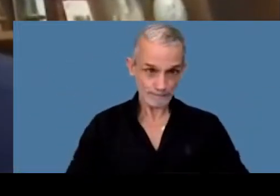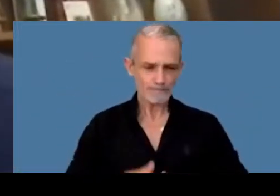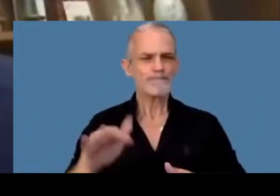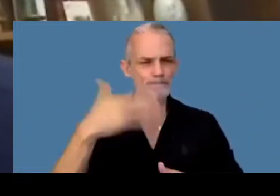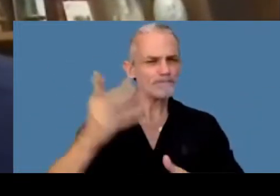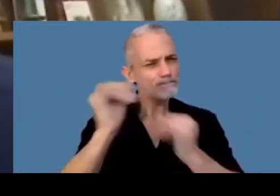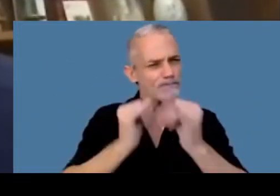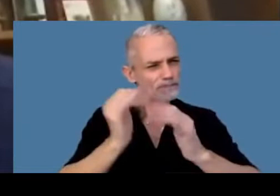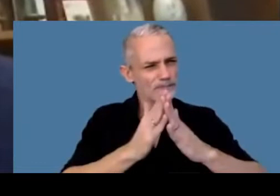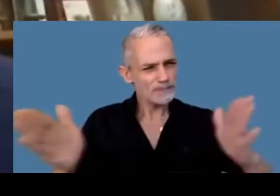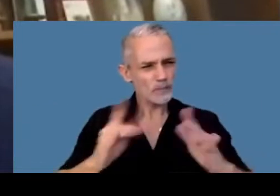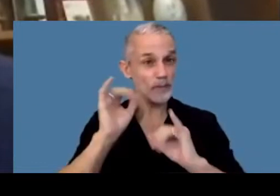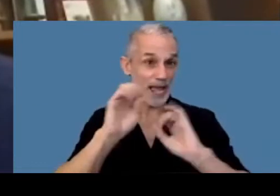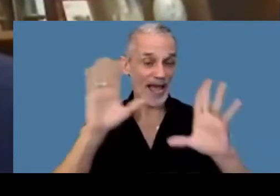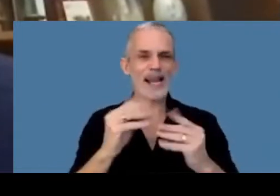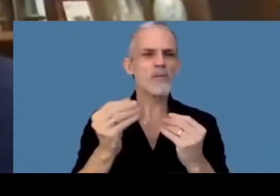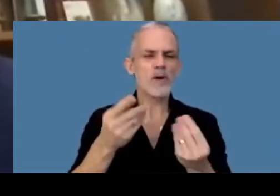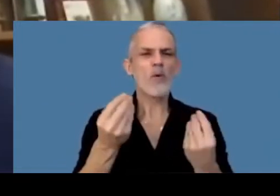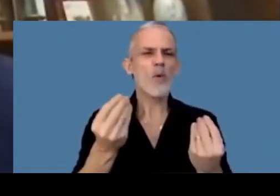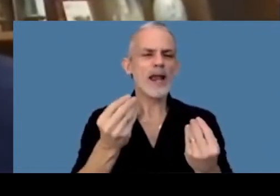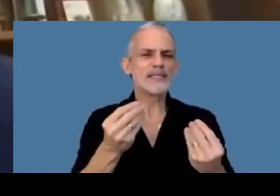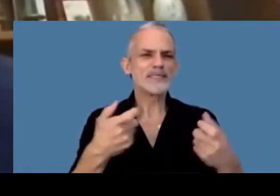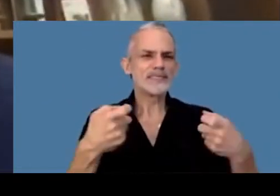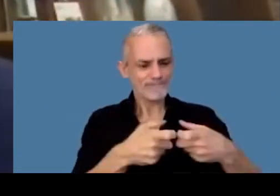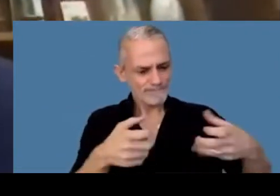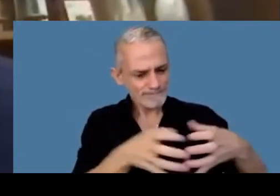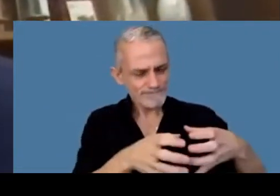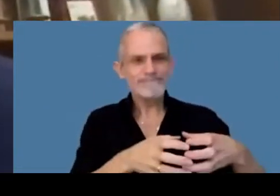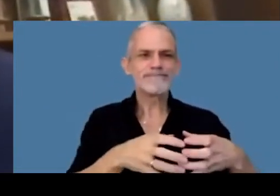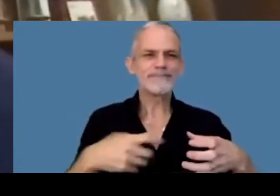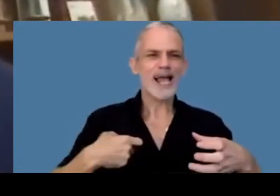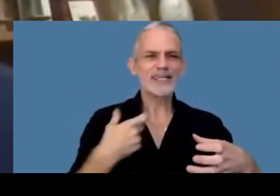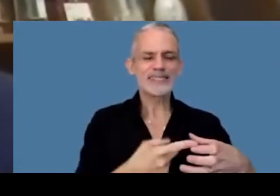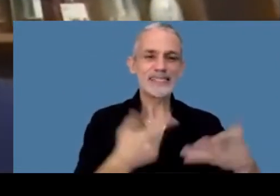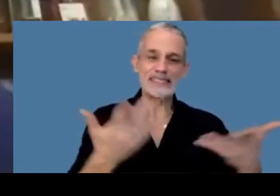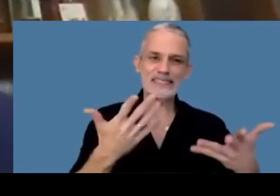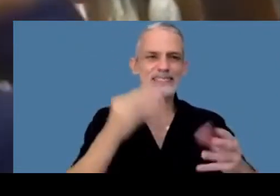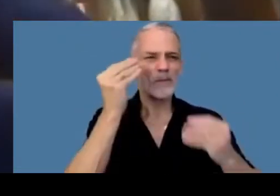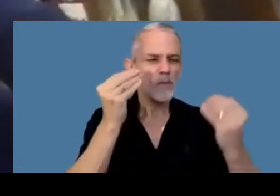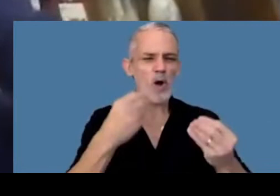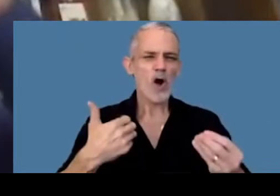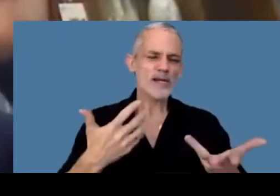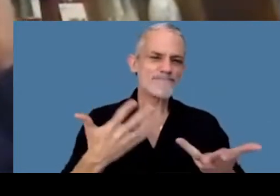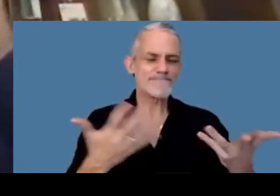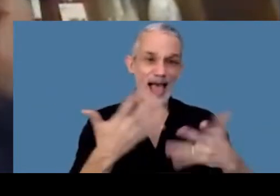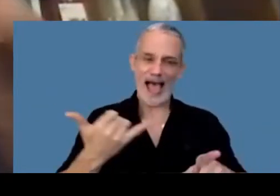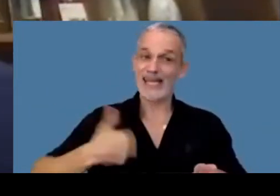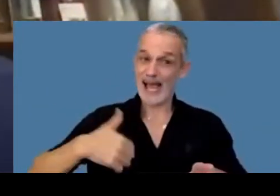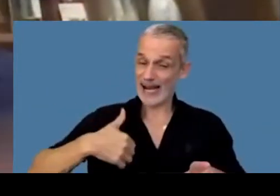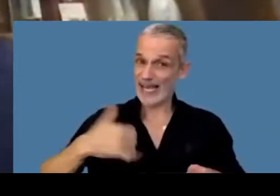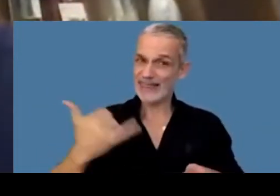también las preocupaciones y las inquietudes en torno a eso, ¿no? En Argentina se ha producido a lo largo